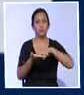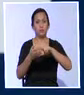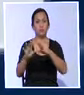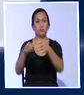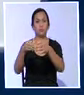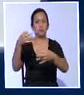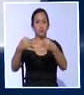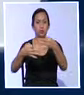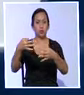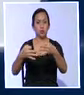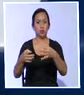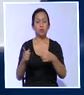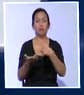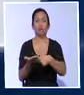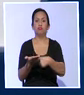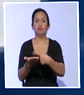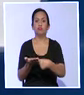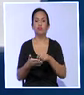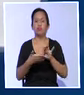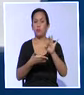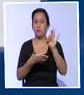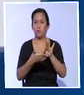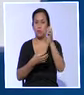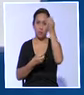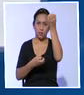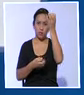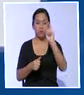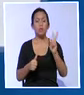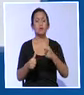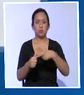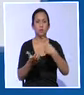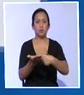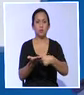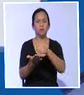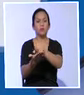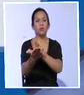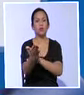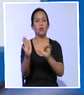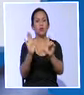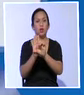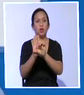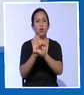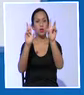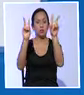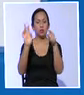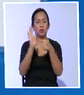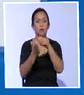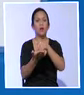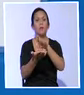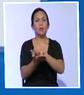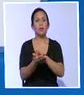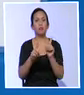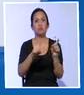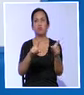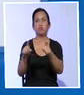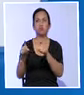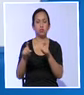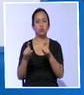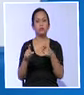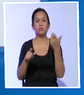justicia donde se prevé el debate y aprobación del informe para segundo debate del proyecto de ley orgánica para la aplicación de la consulta popular